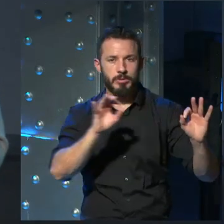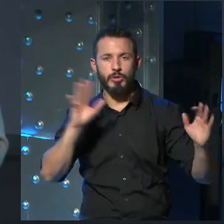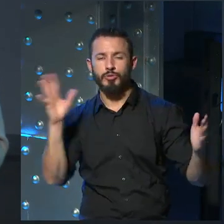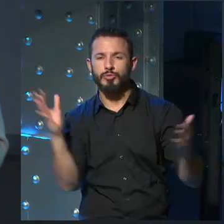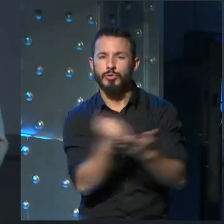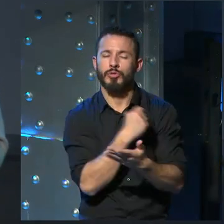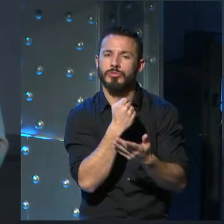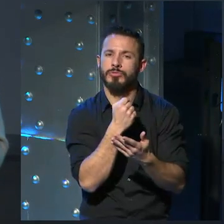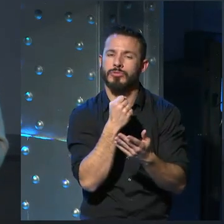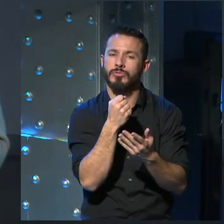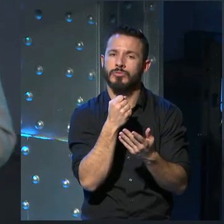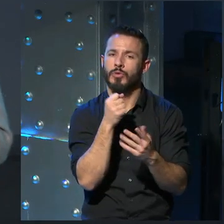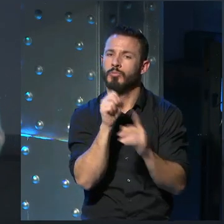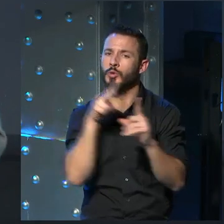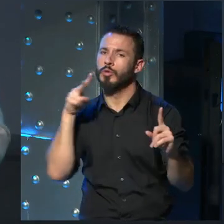una visión